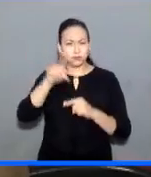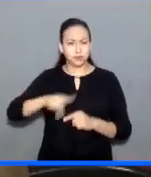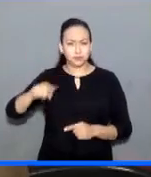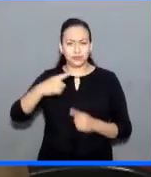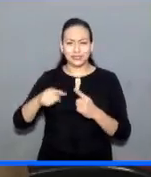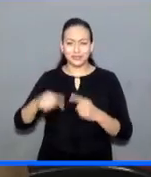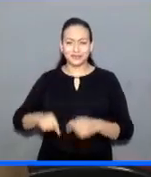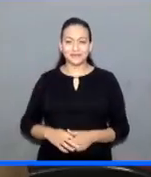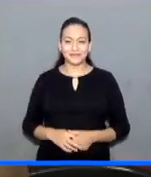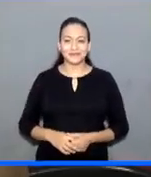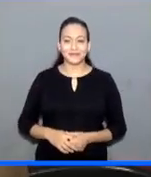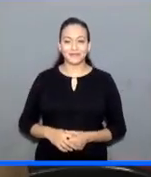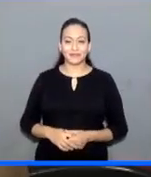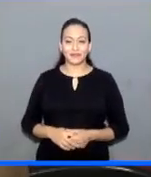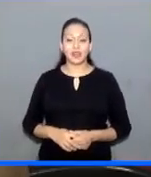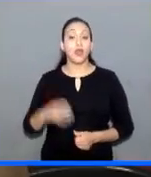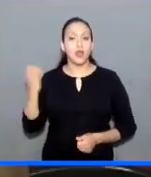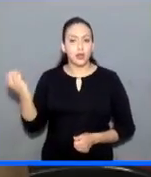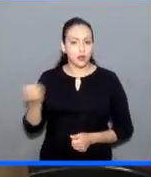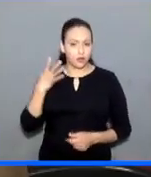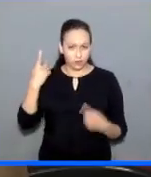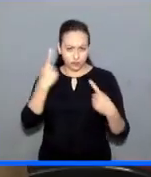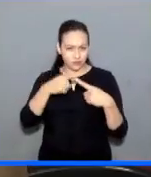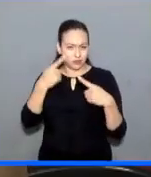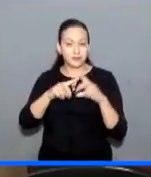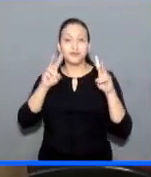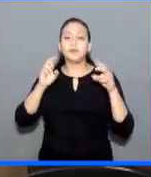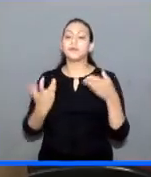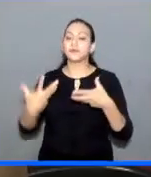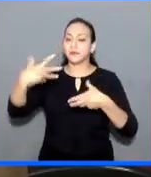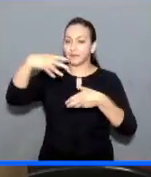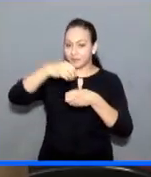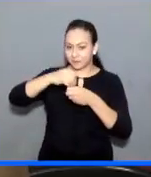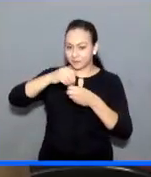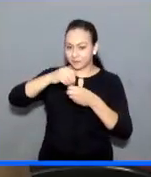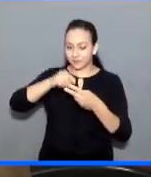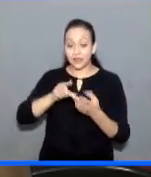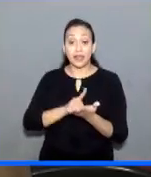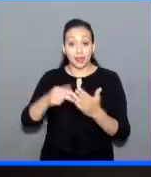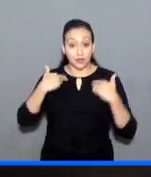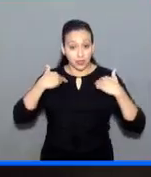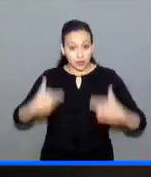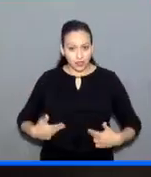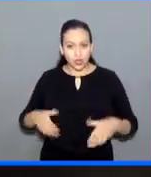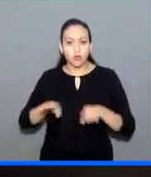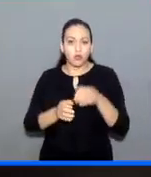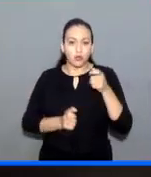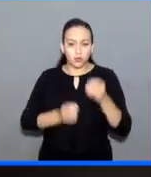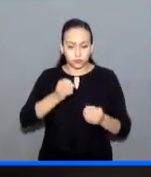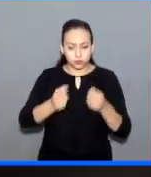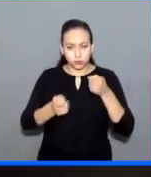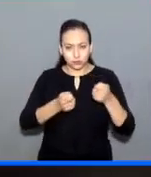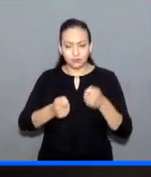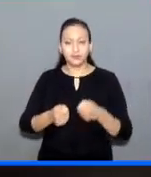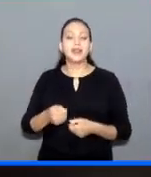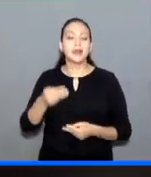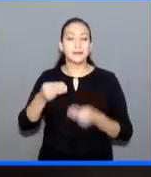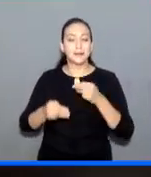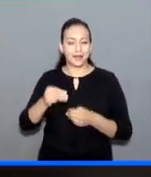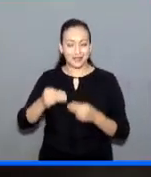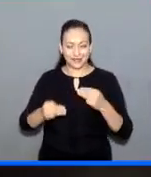Durante el ciclo de conferencias sobre inclusión, derechos humanos y gestión judicial, el magistrado Benjamín Rubio